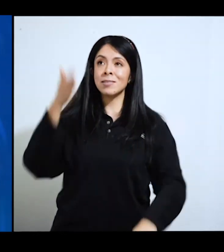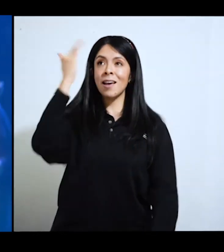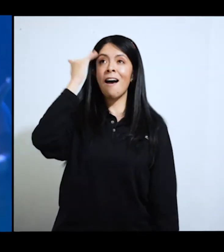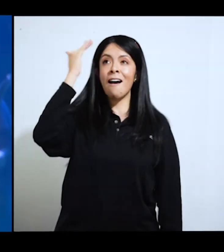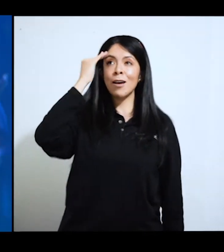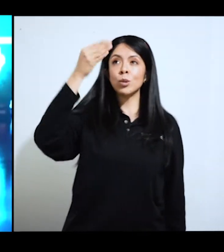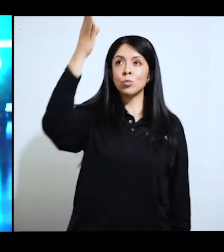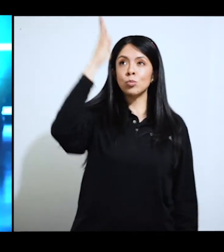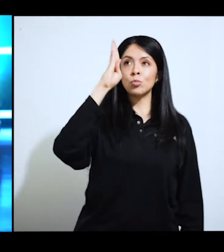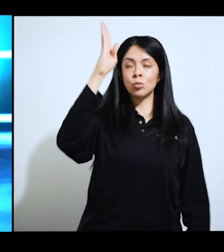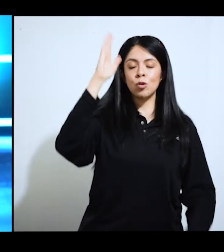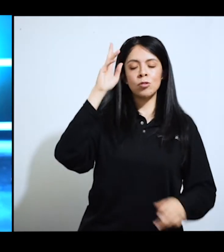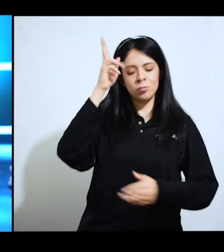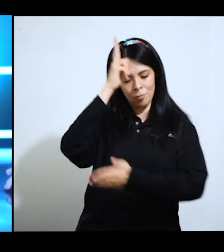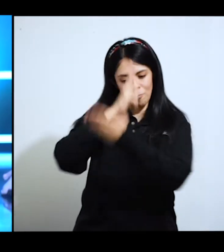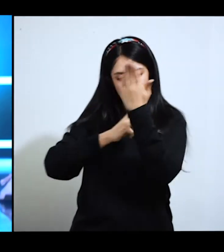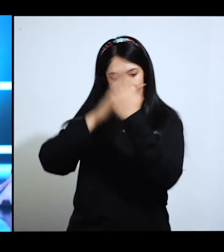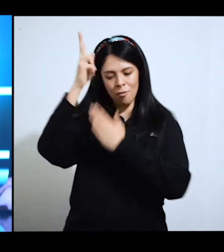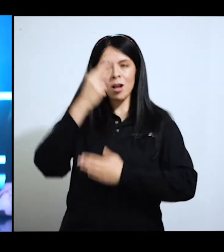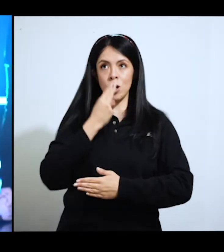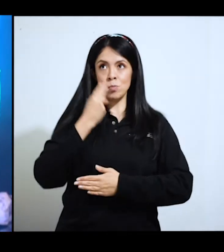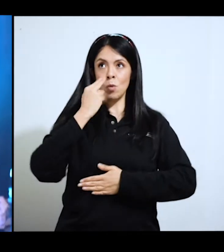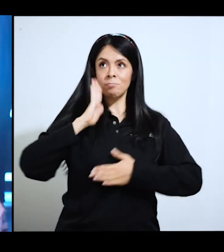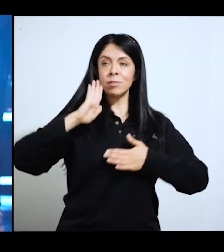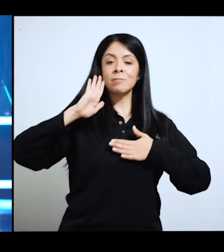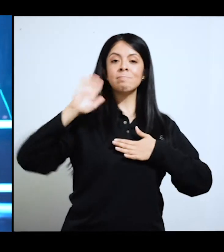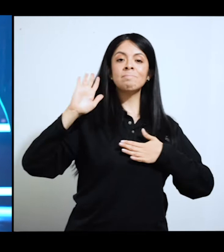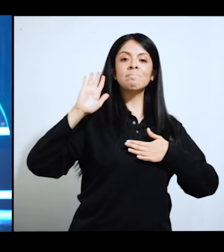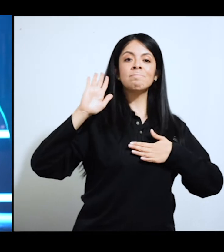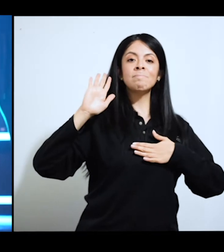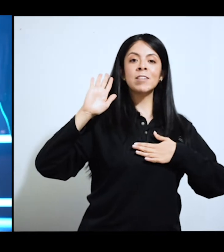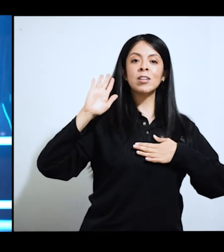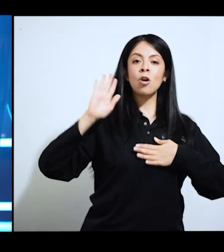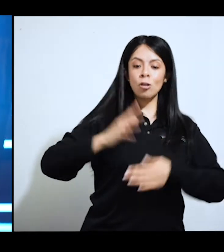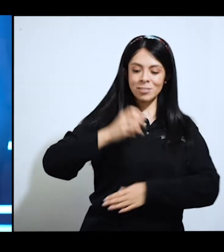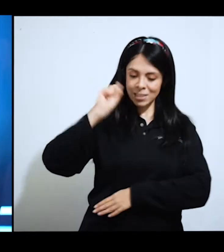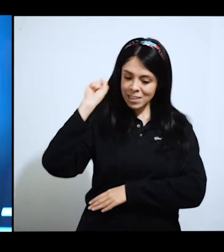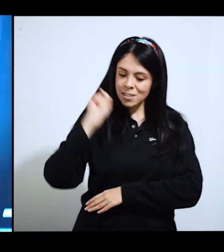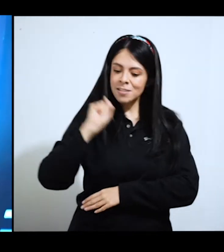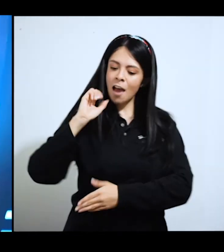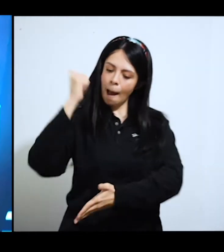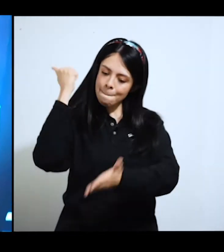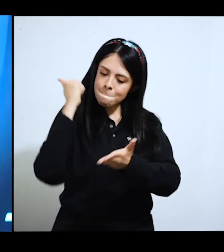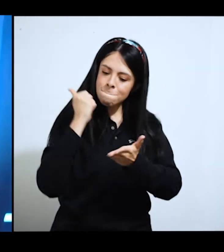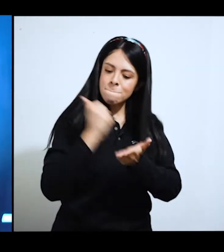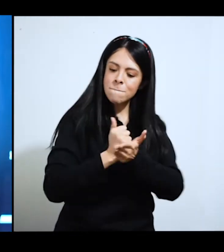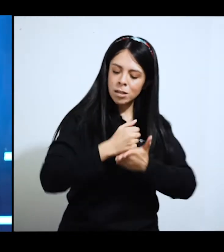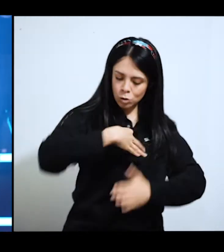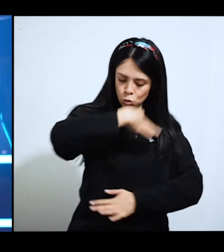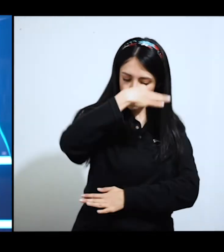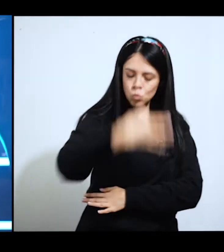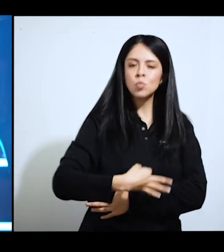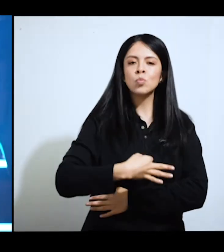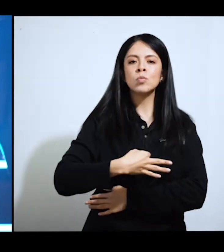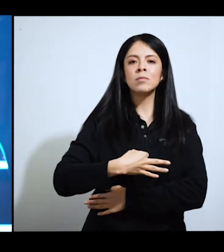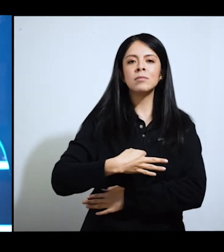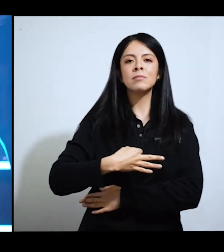sabiendo que tú eres fiel, que tus promesas son sí, que tus promesas son amén,